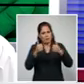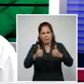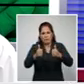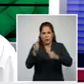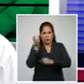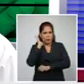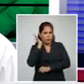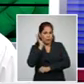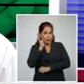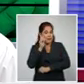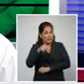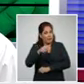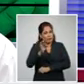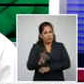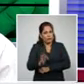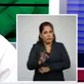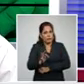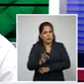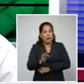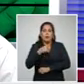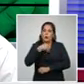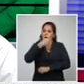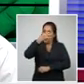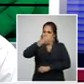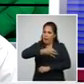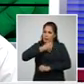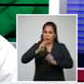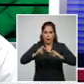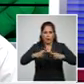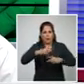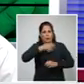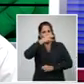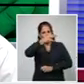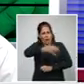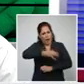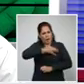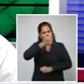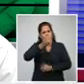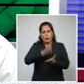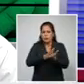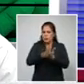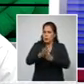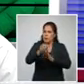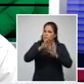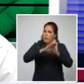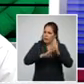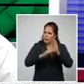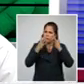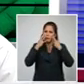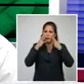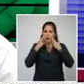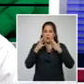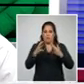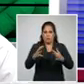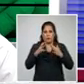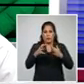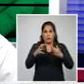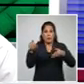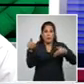donde realmente se recaba de seguir adoptando medidas, de una